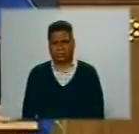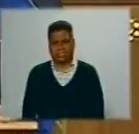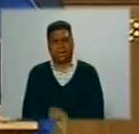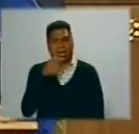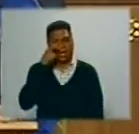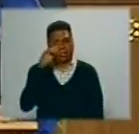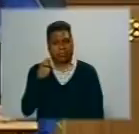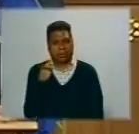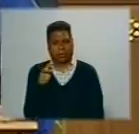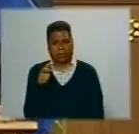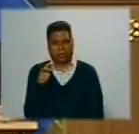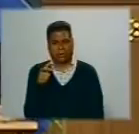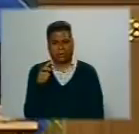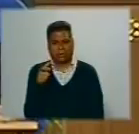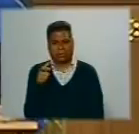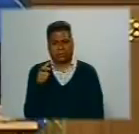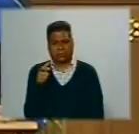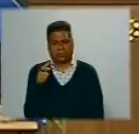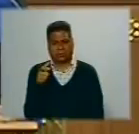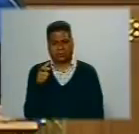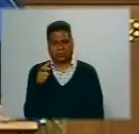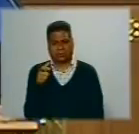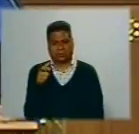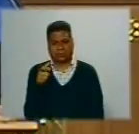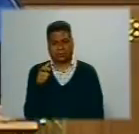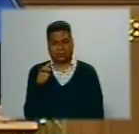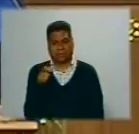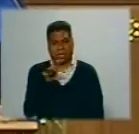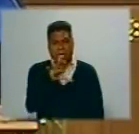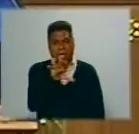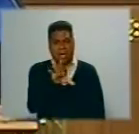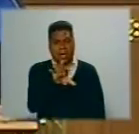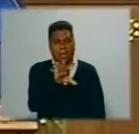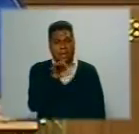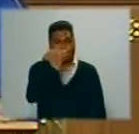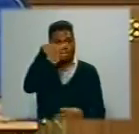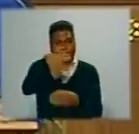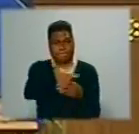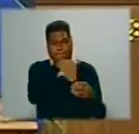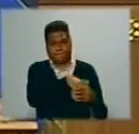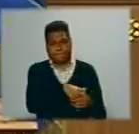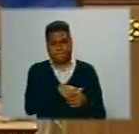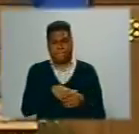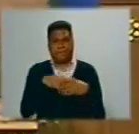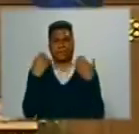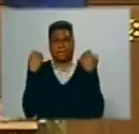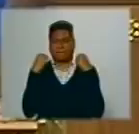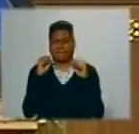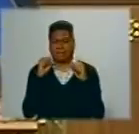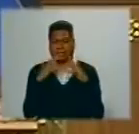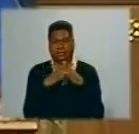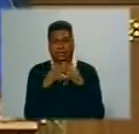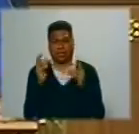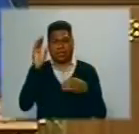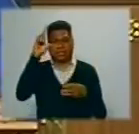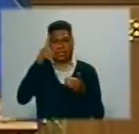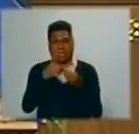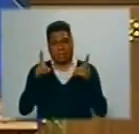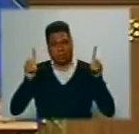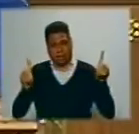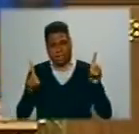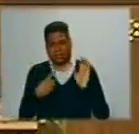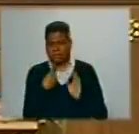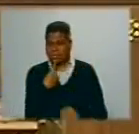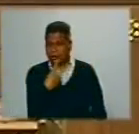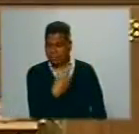a través de las elecciones en ejercicio de la democracia se ha expresado,